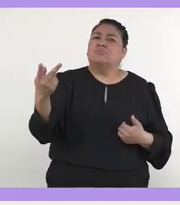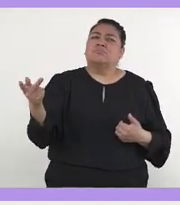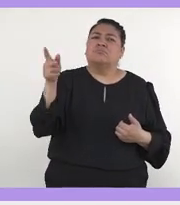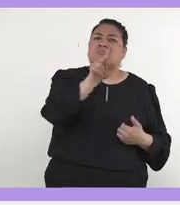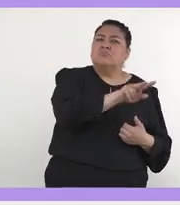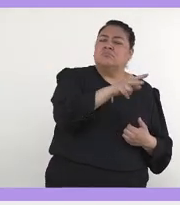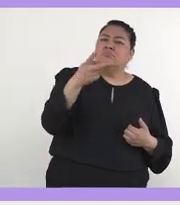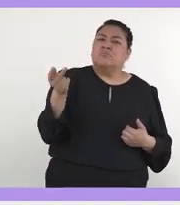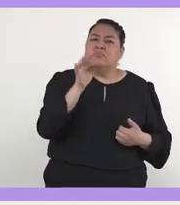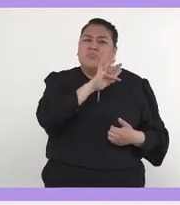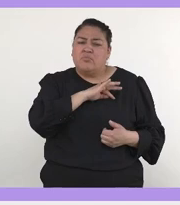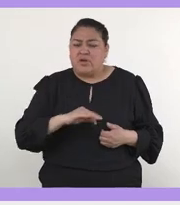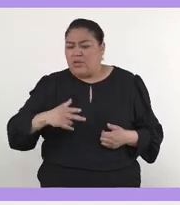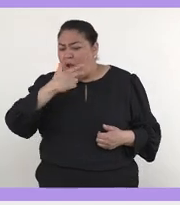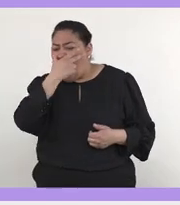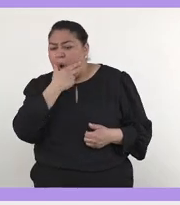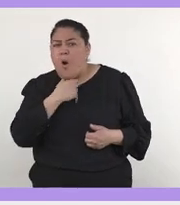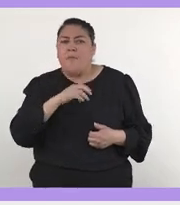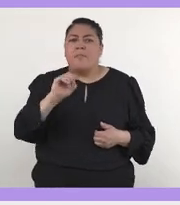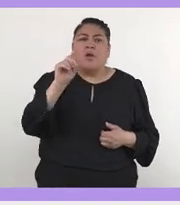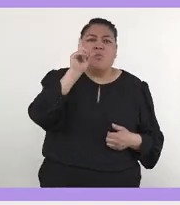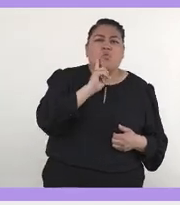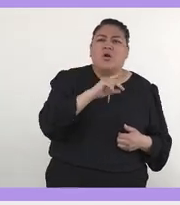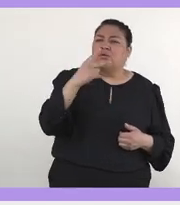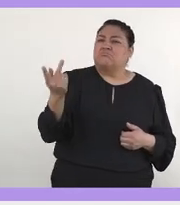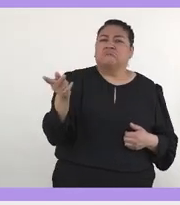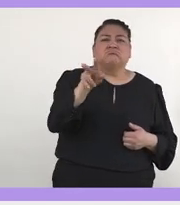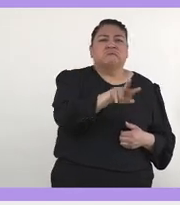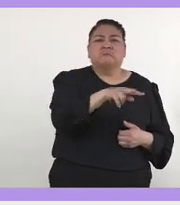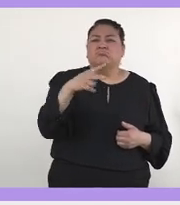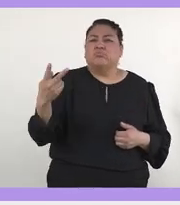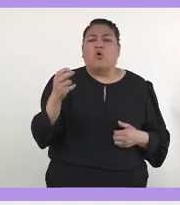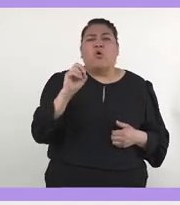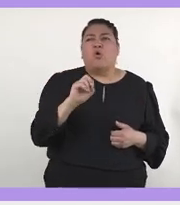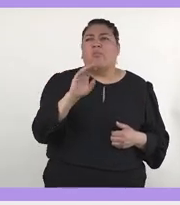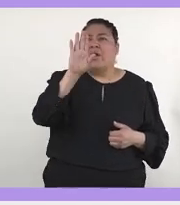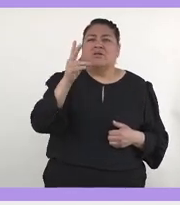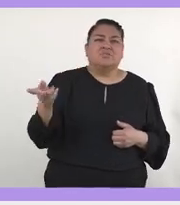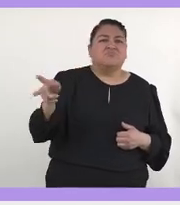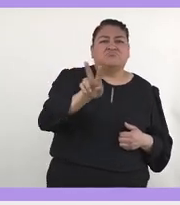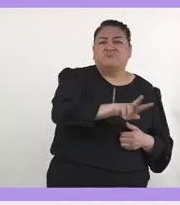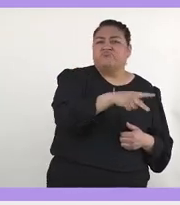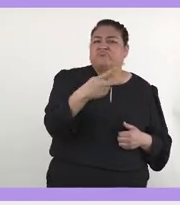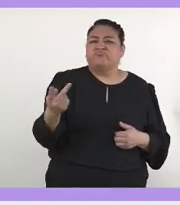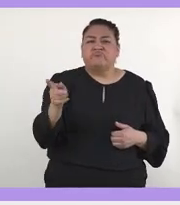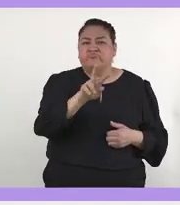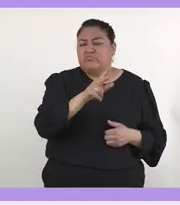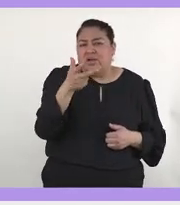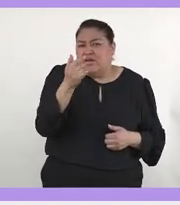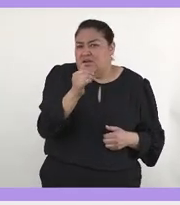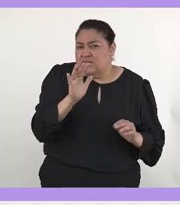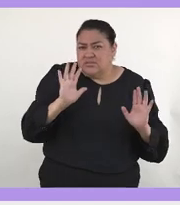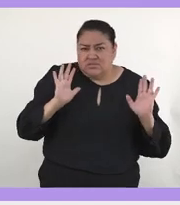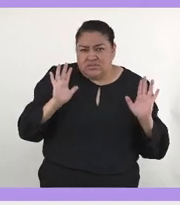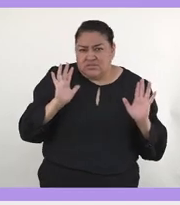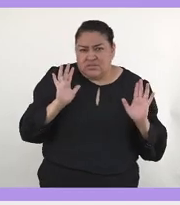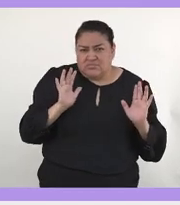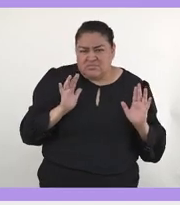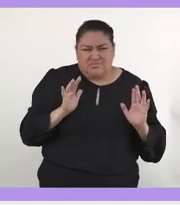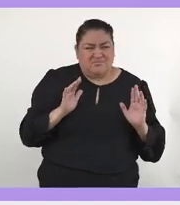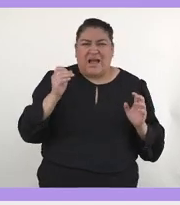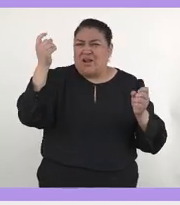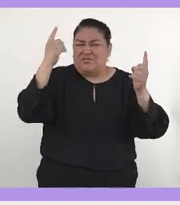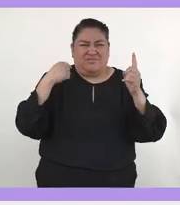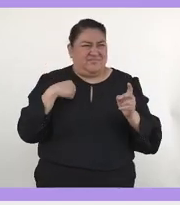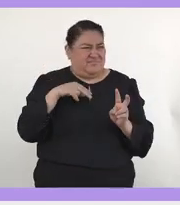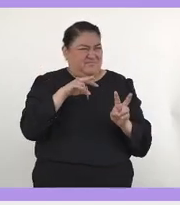o sea no necesitamos verlo nada más como que es una u otra cosa sino que es como un flujo y yo sé que para muchas personas Esto es así de qué me